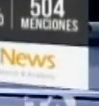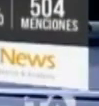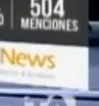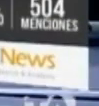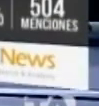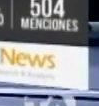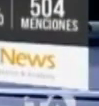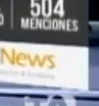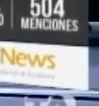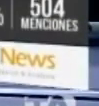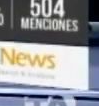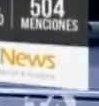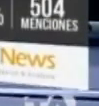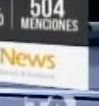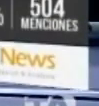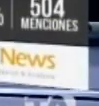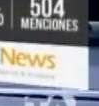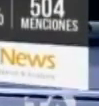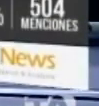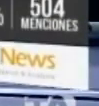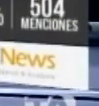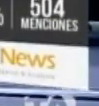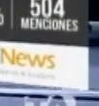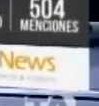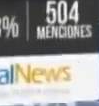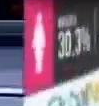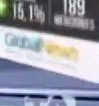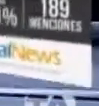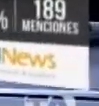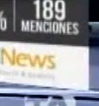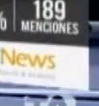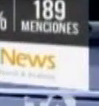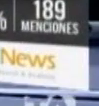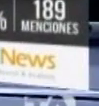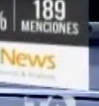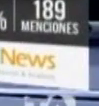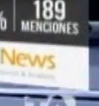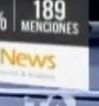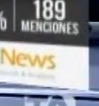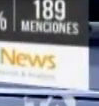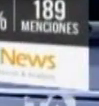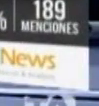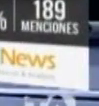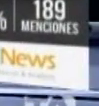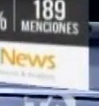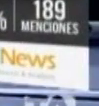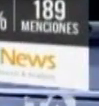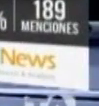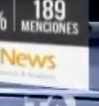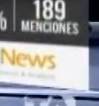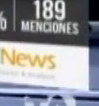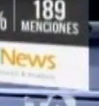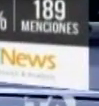y mujeres, el 30,3% con 504 menciones. Ahora, menciones por tono, hombres, neutras,